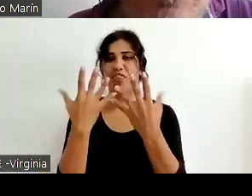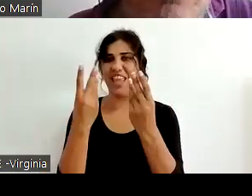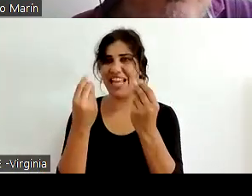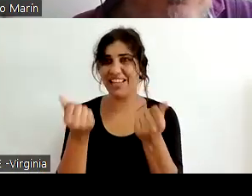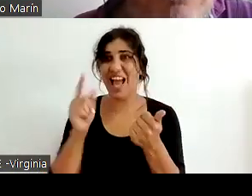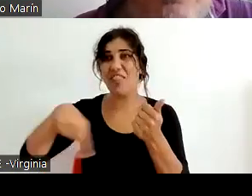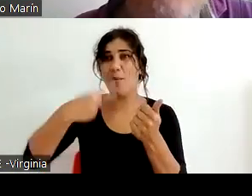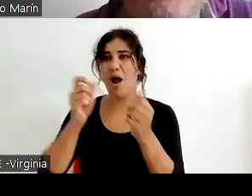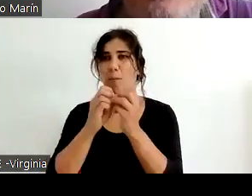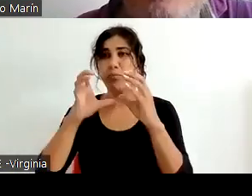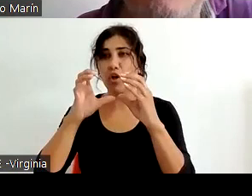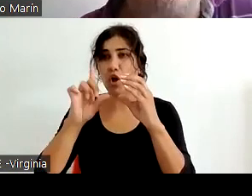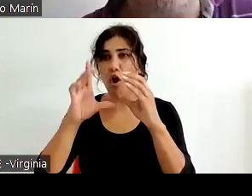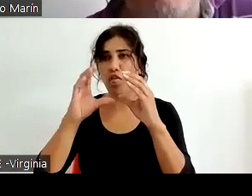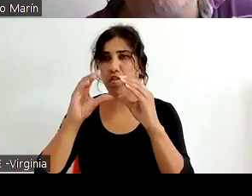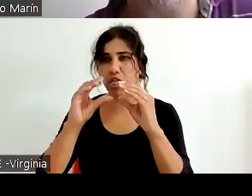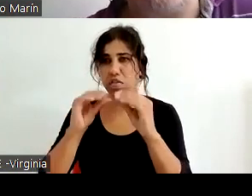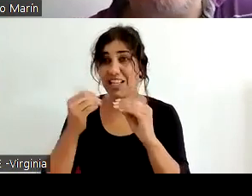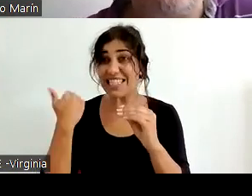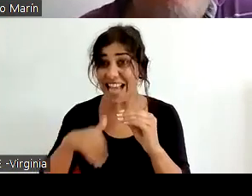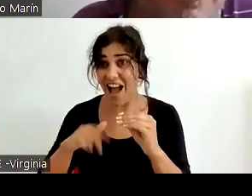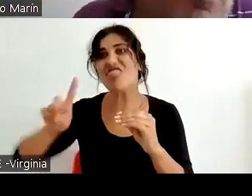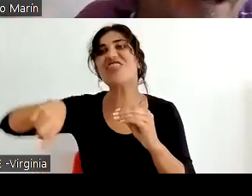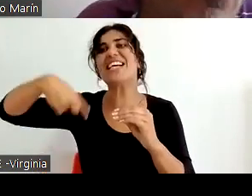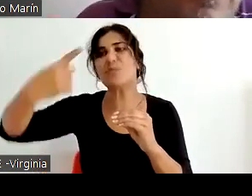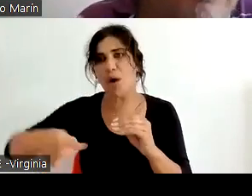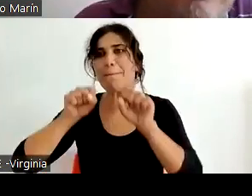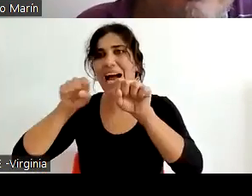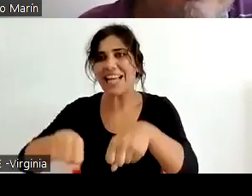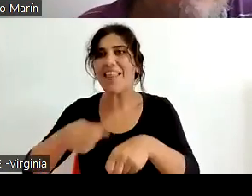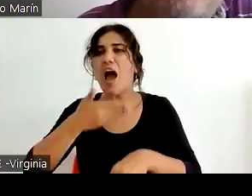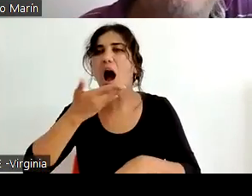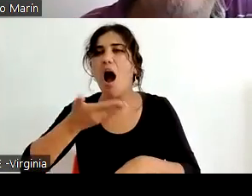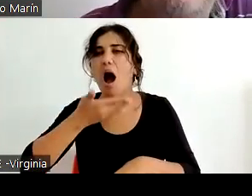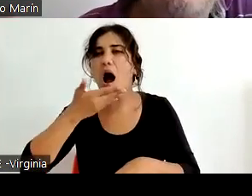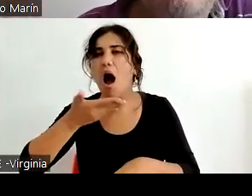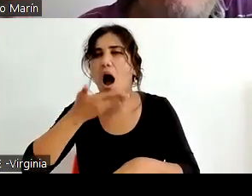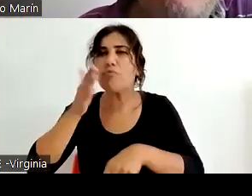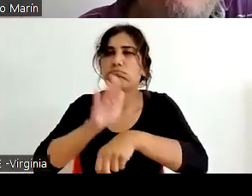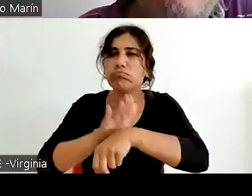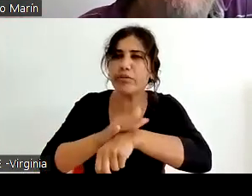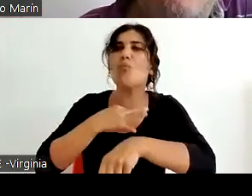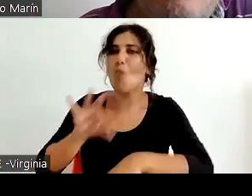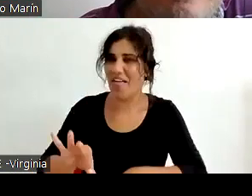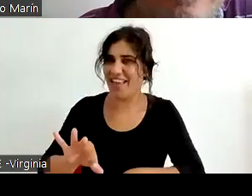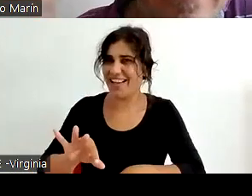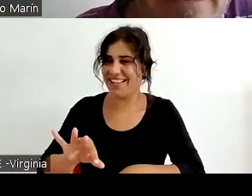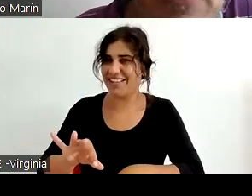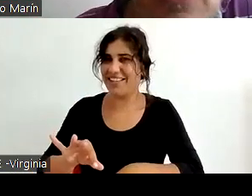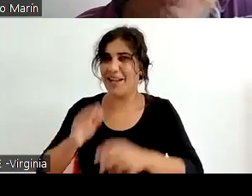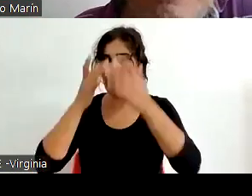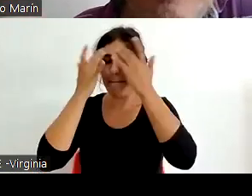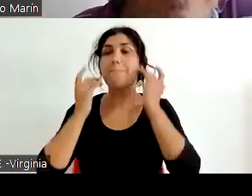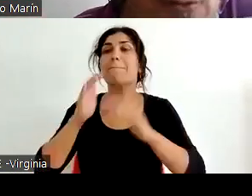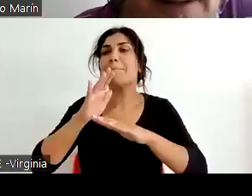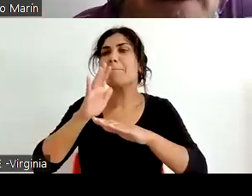calor, porque con eso lo que vamos a conseguir es que las sustancias que las moléculas, las sustancias que van a ayudar a la